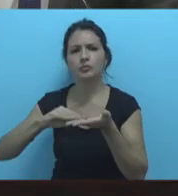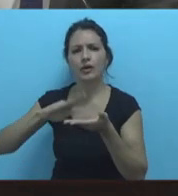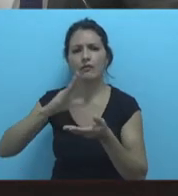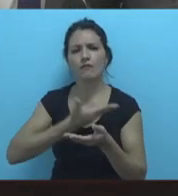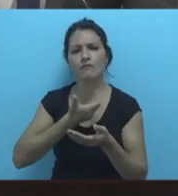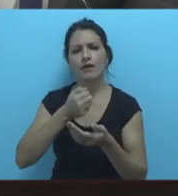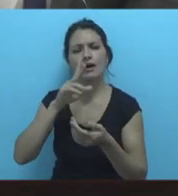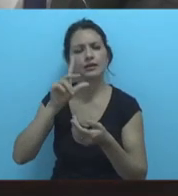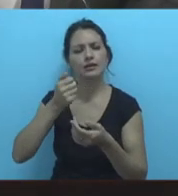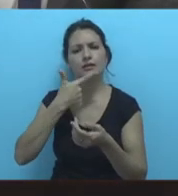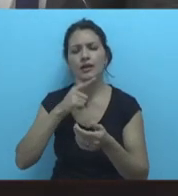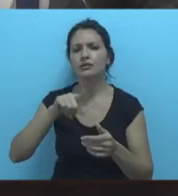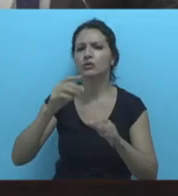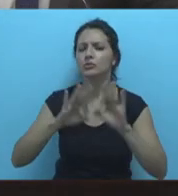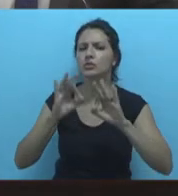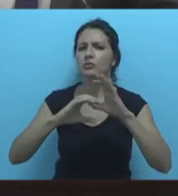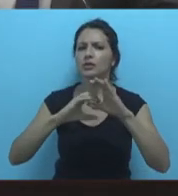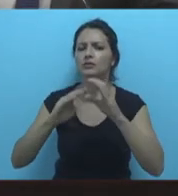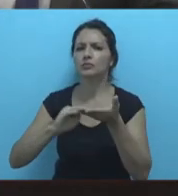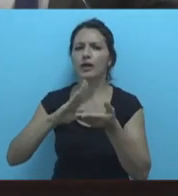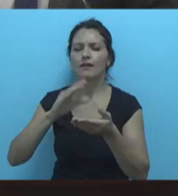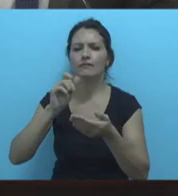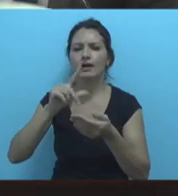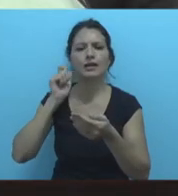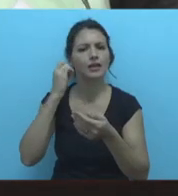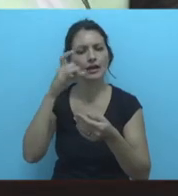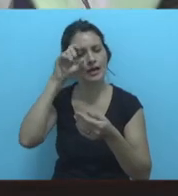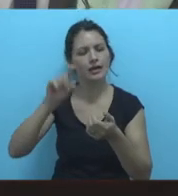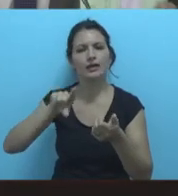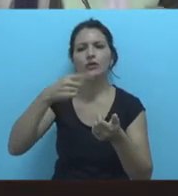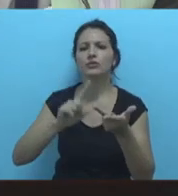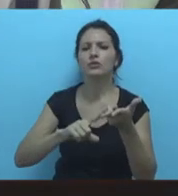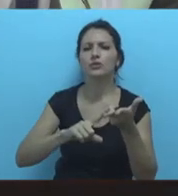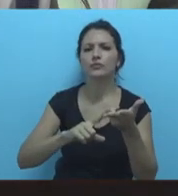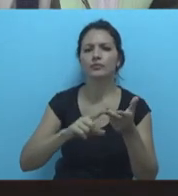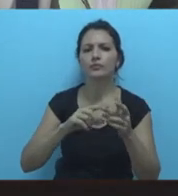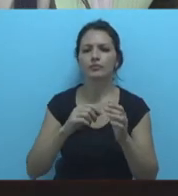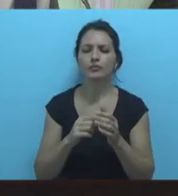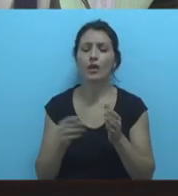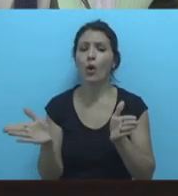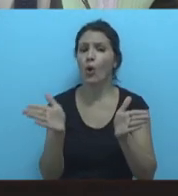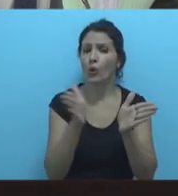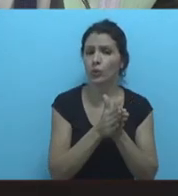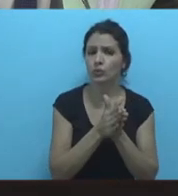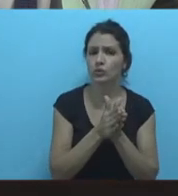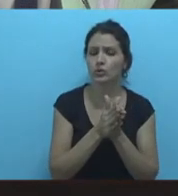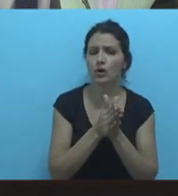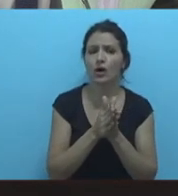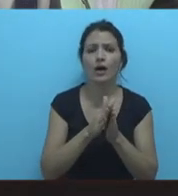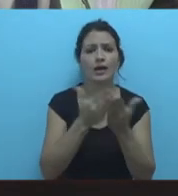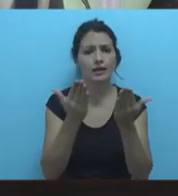Farías, proyecto de comunicación de la diputada Balaguer, 42.251, que lleva adjunto los